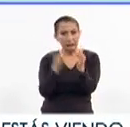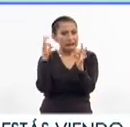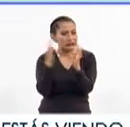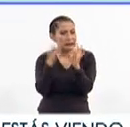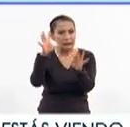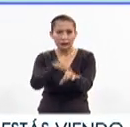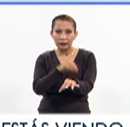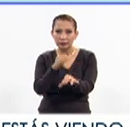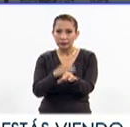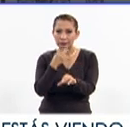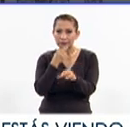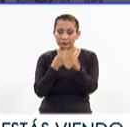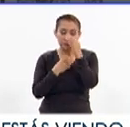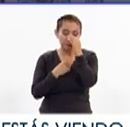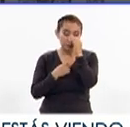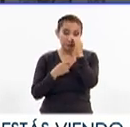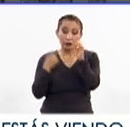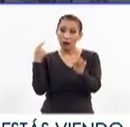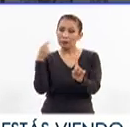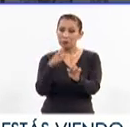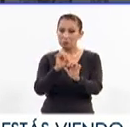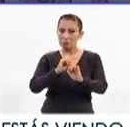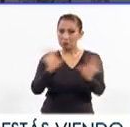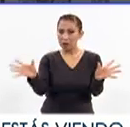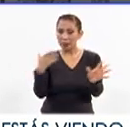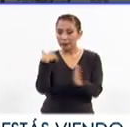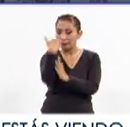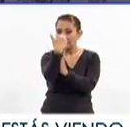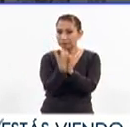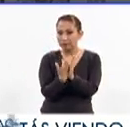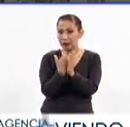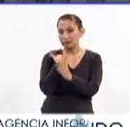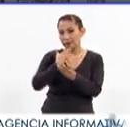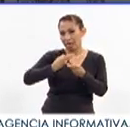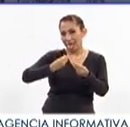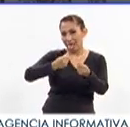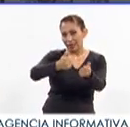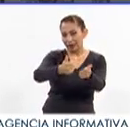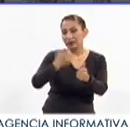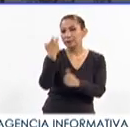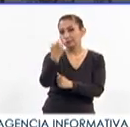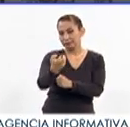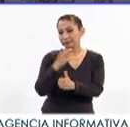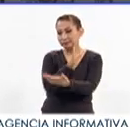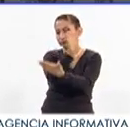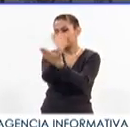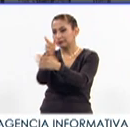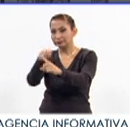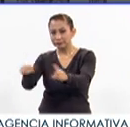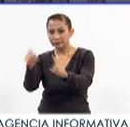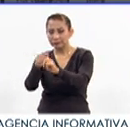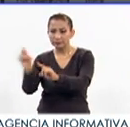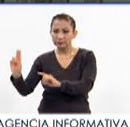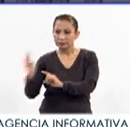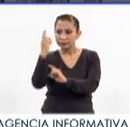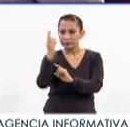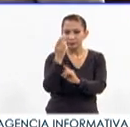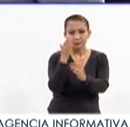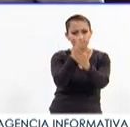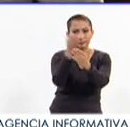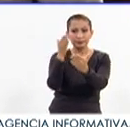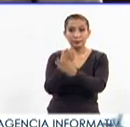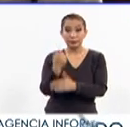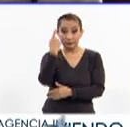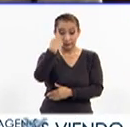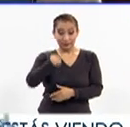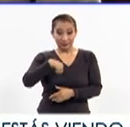eficiencia energética. El objetivo es claro, la reducción de costos, y para ello acuden a distintas casas de estudio.